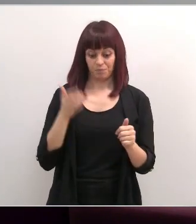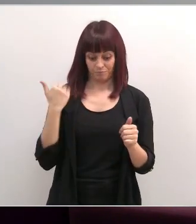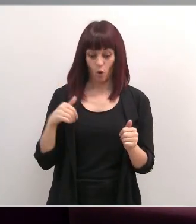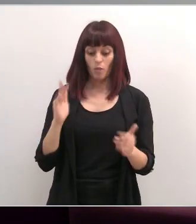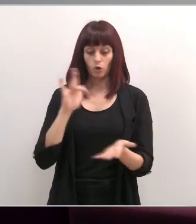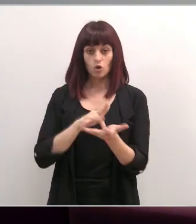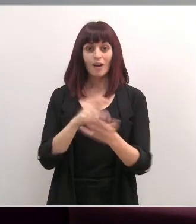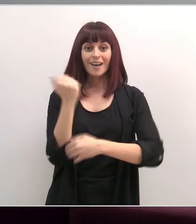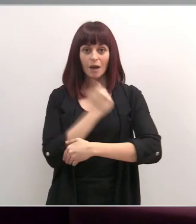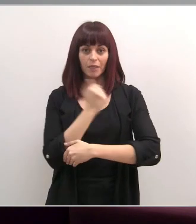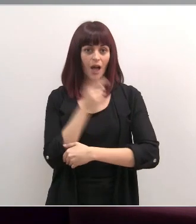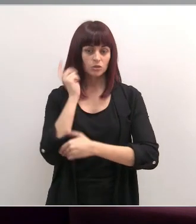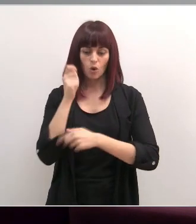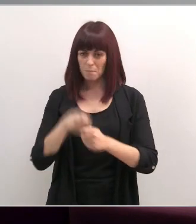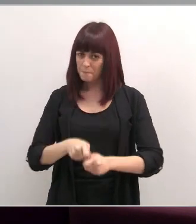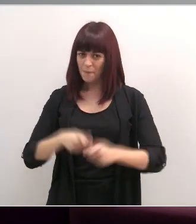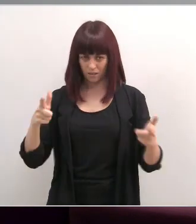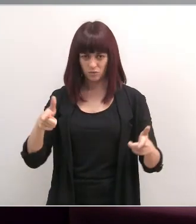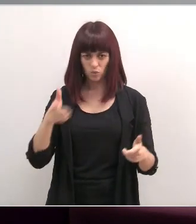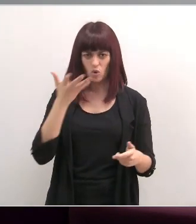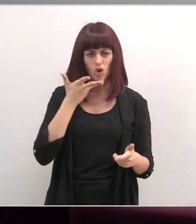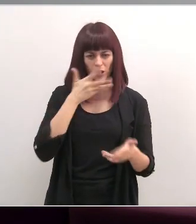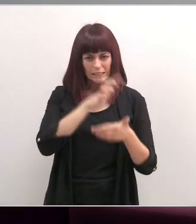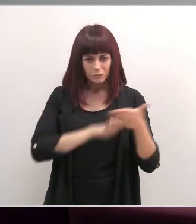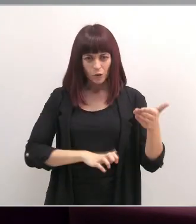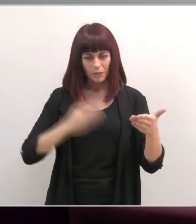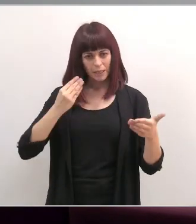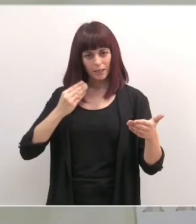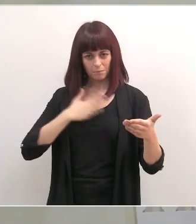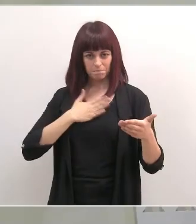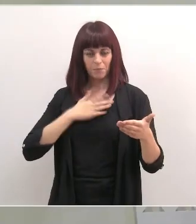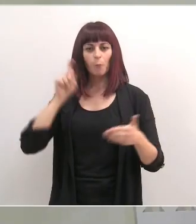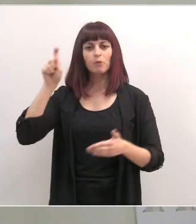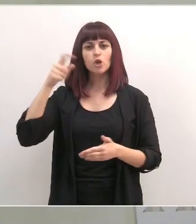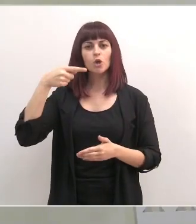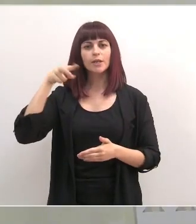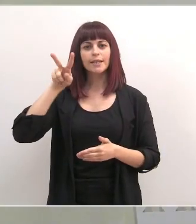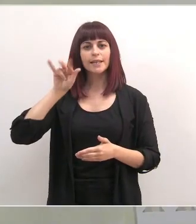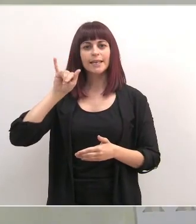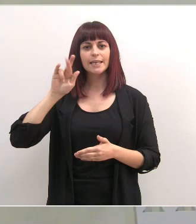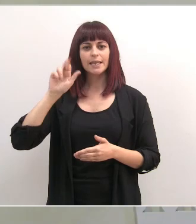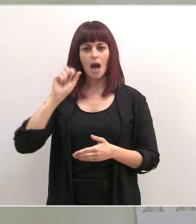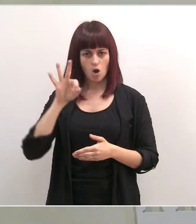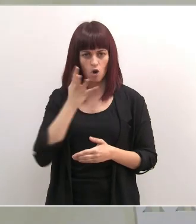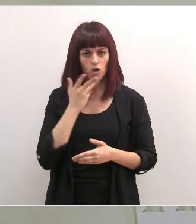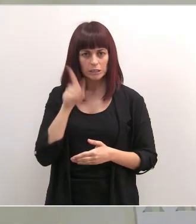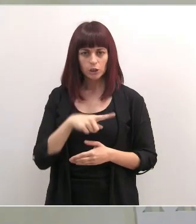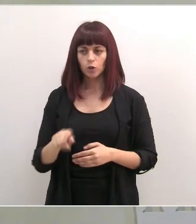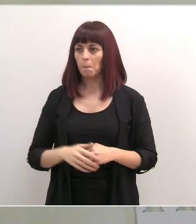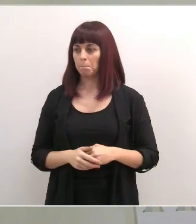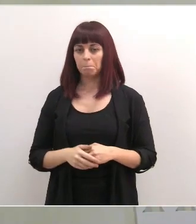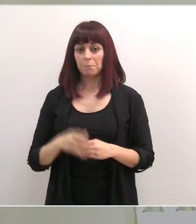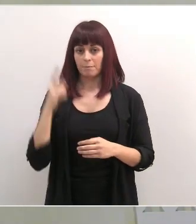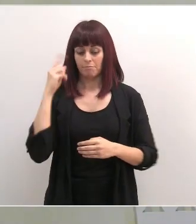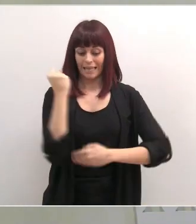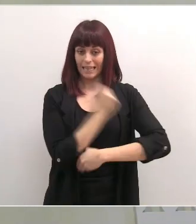¿Desconocen ustedes estos informes del profesor Guirao? Bueno, no los desconocemos. La verdad es que la incidencia en diciembre era de las